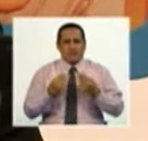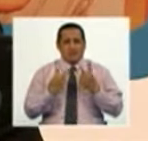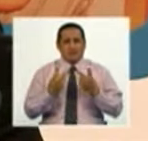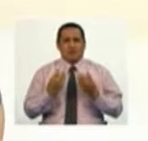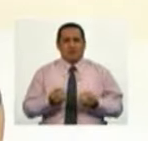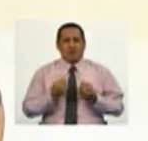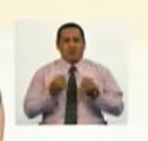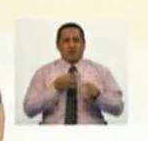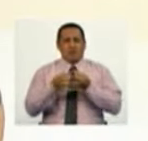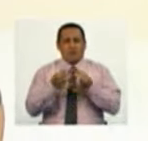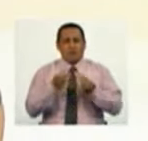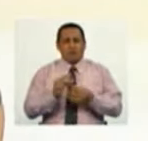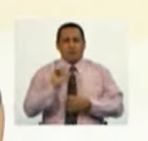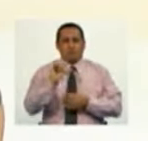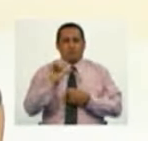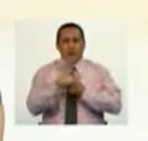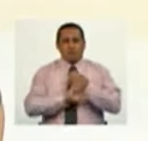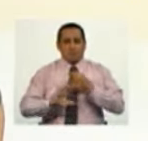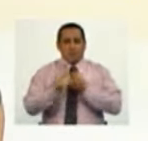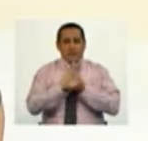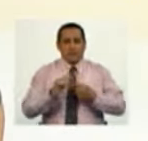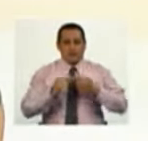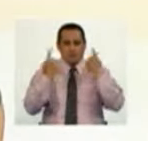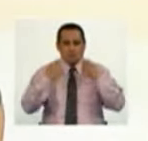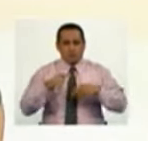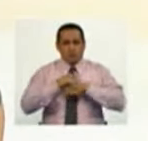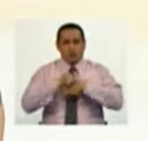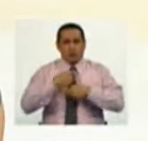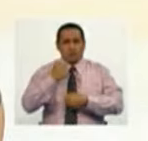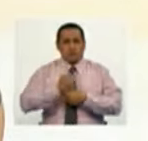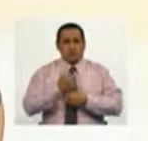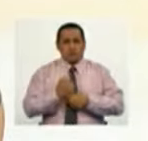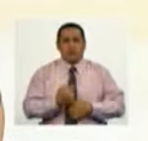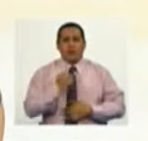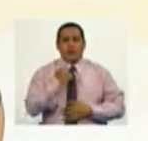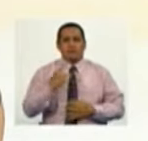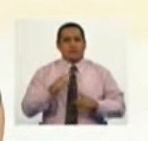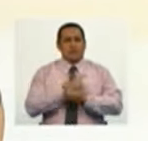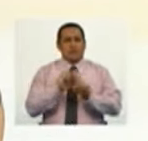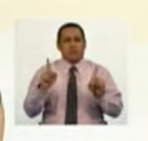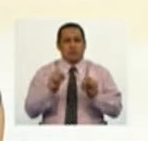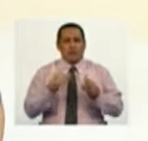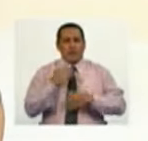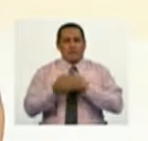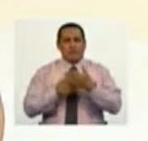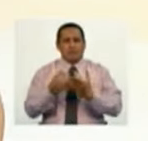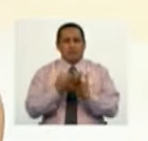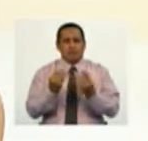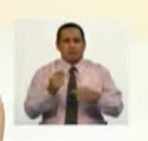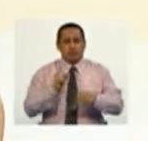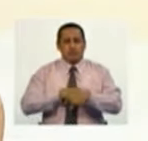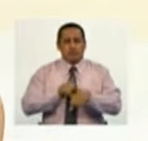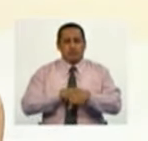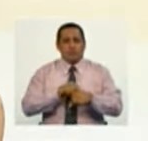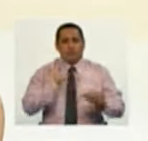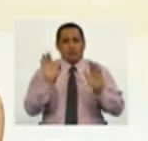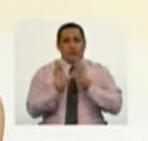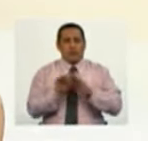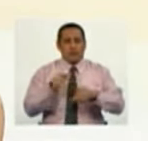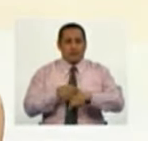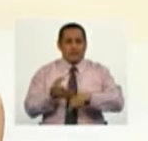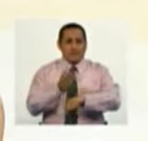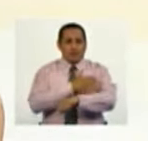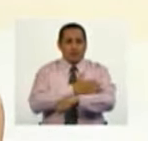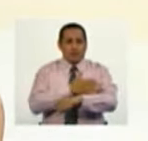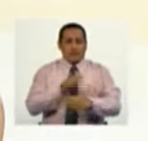sentido. Exactamente. Entonces, un poco lo que protege el principio de inmediatez laboral es que no corra mucho tiempo entre